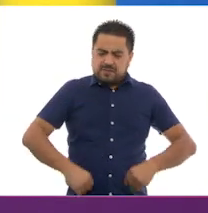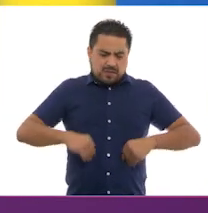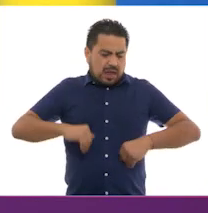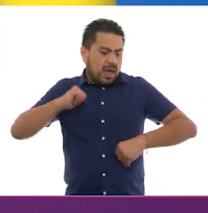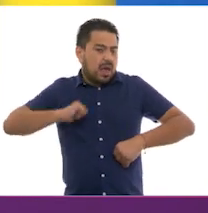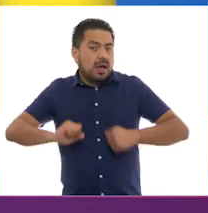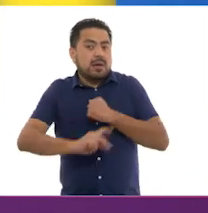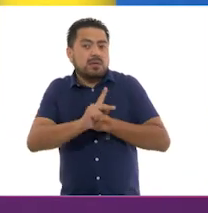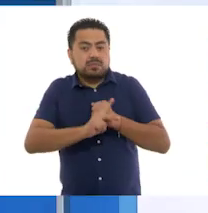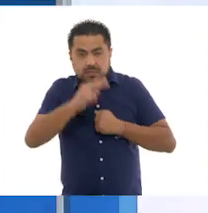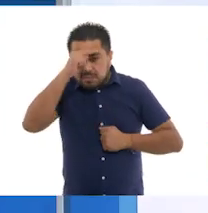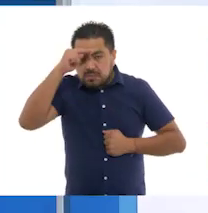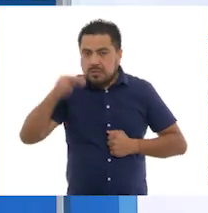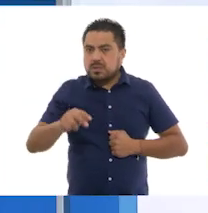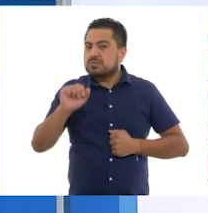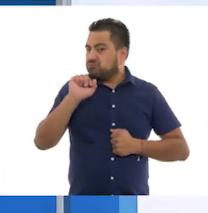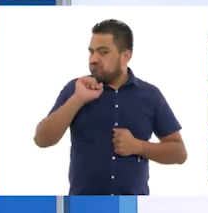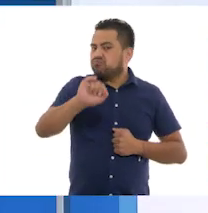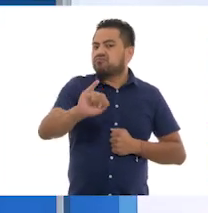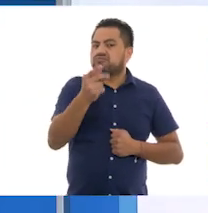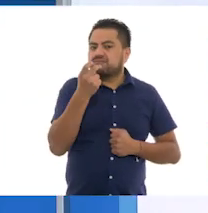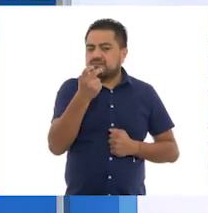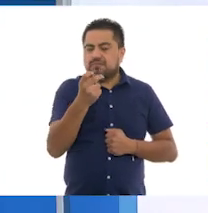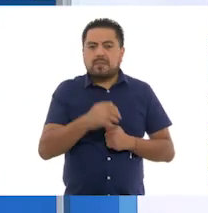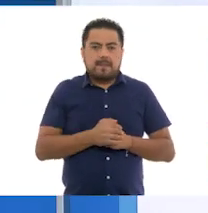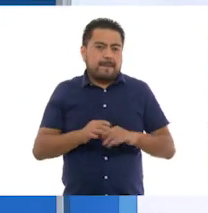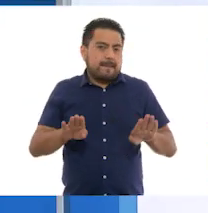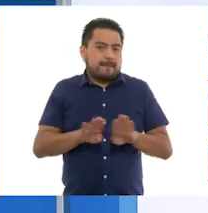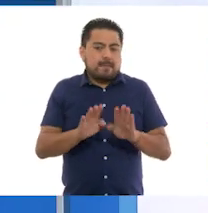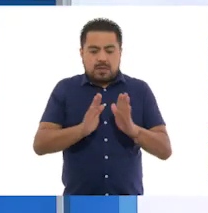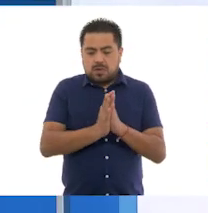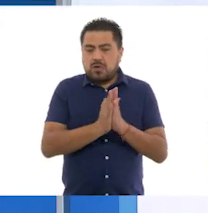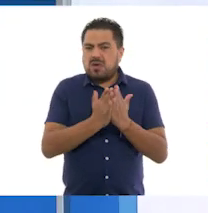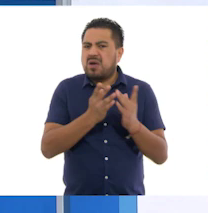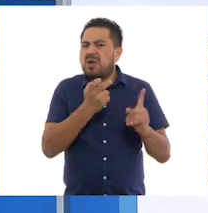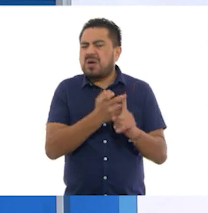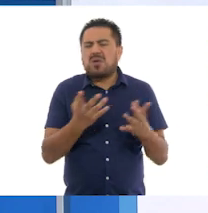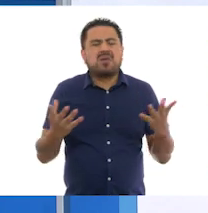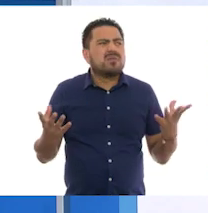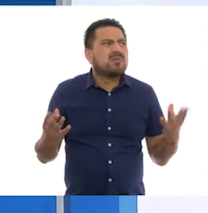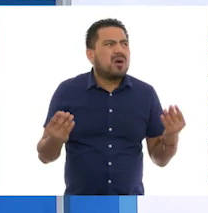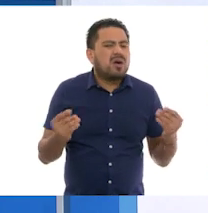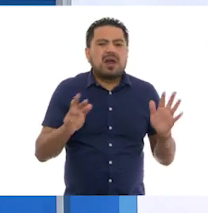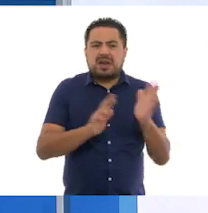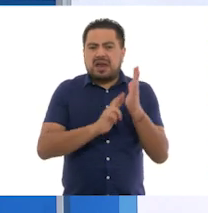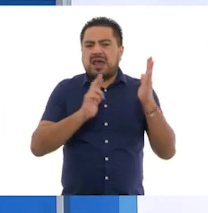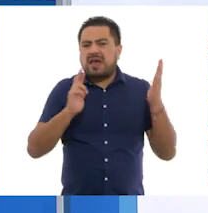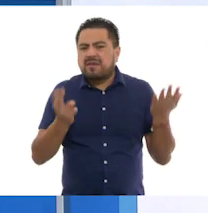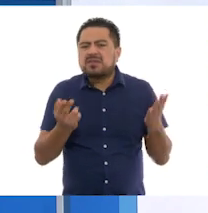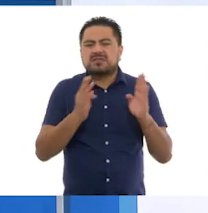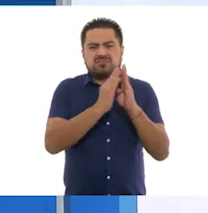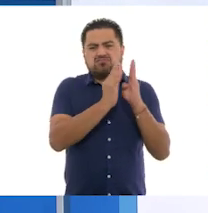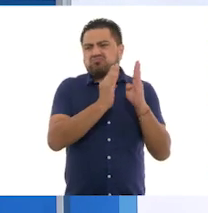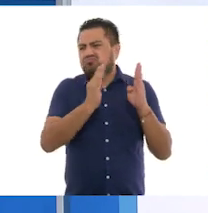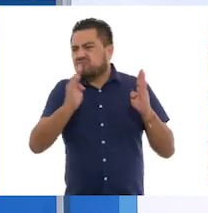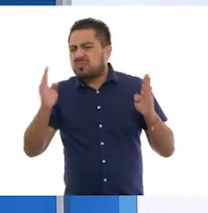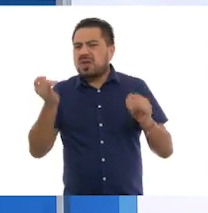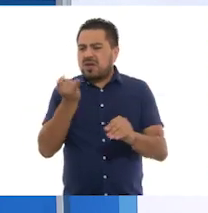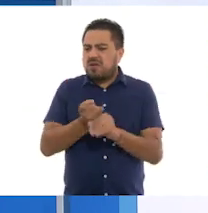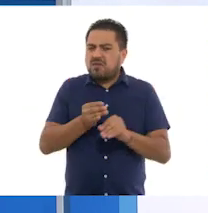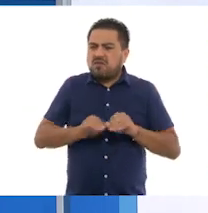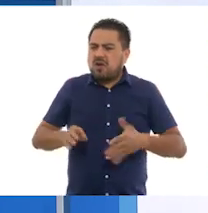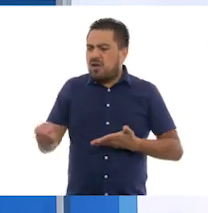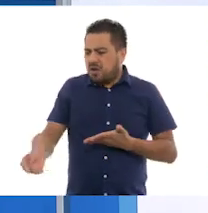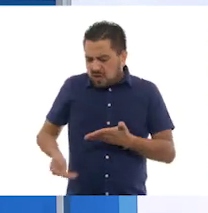¿no creen? En efecto, Raulito. Como ese libro, existen muchos, además de revistas y enciclopedias que nos brindan información